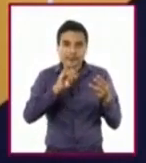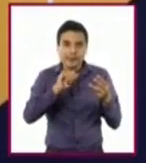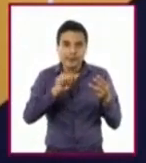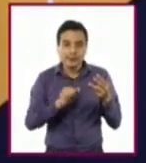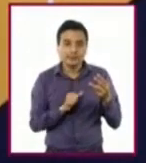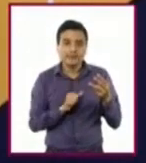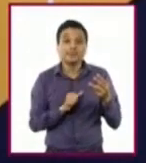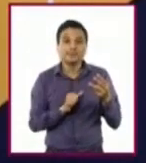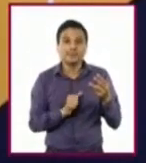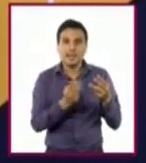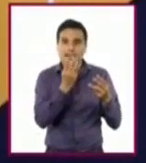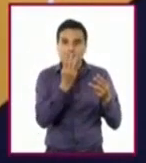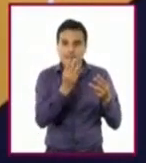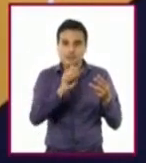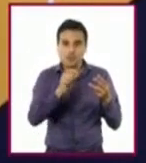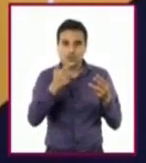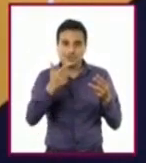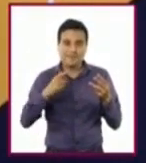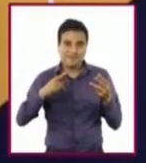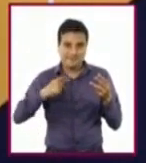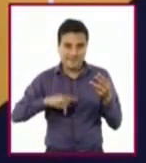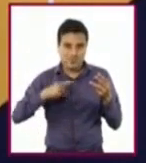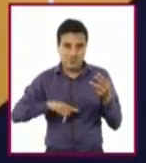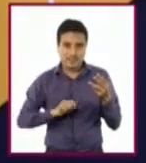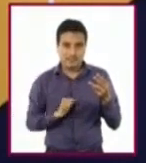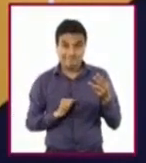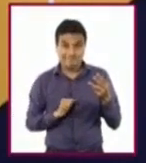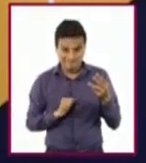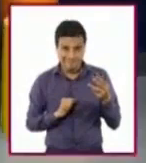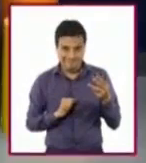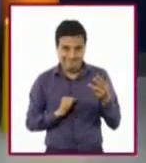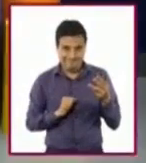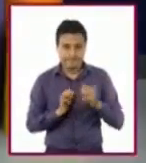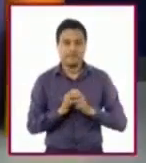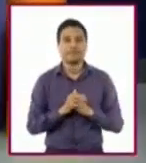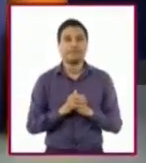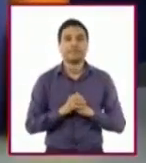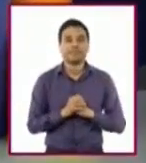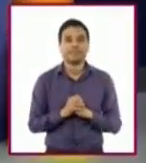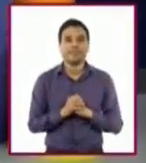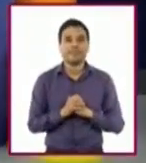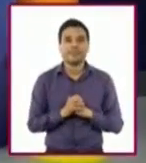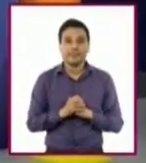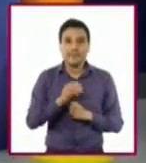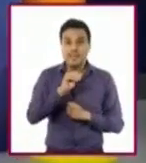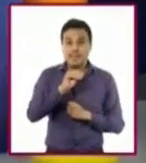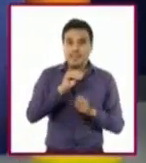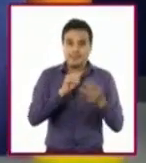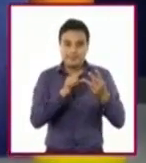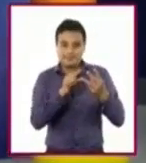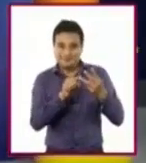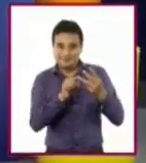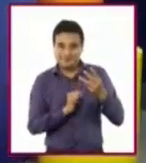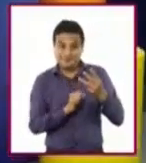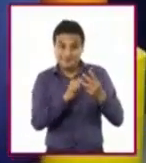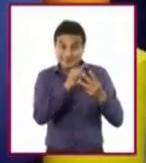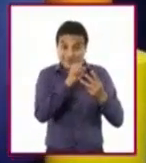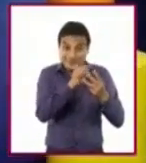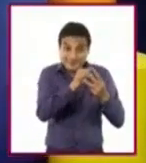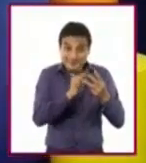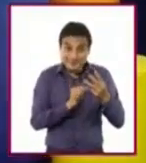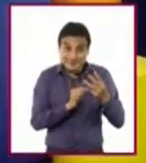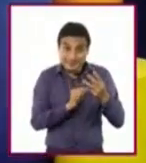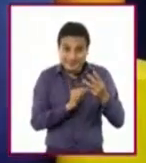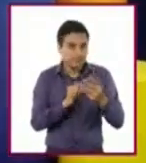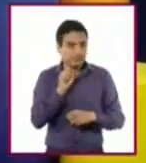promedio es igual a 3.7 habitantes por hogar la media y la mediana están representadas